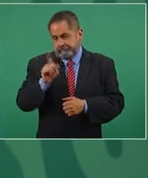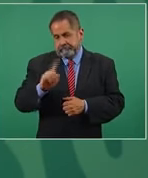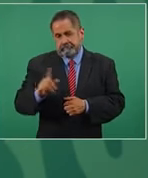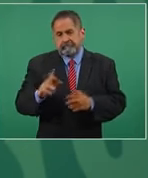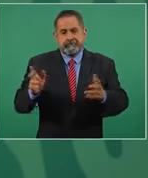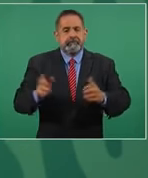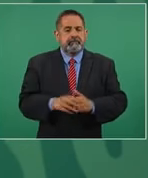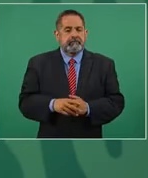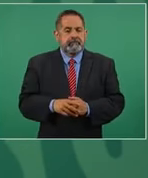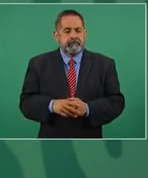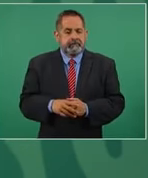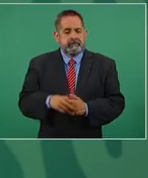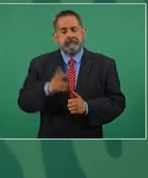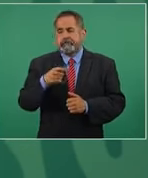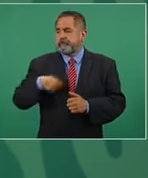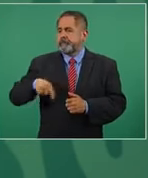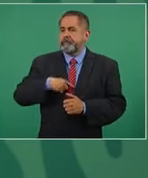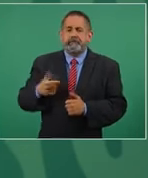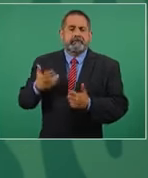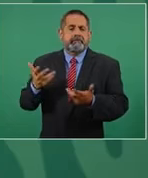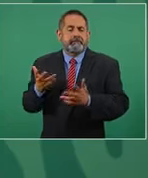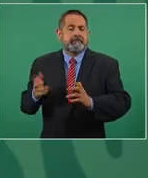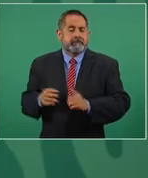Entonces, ¿qué tenemos que hacer